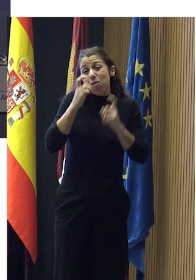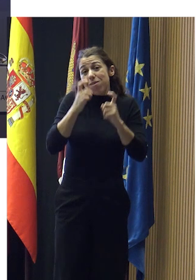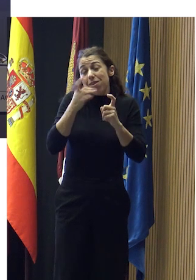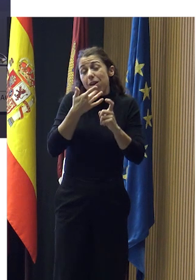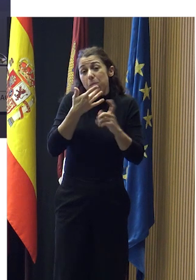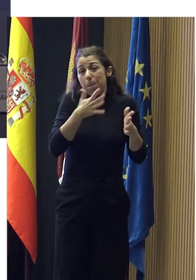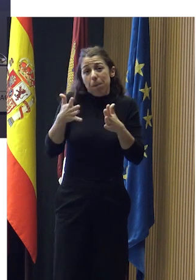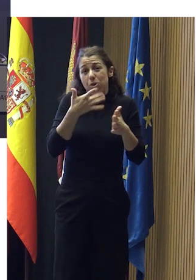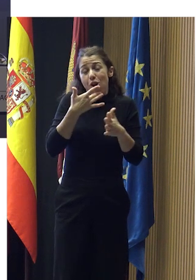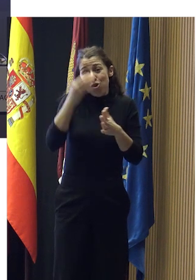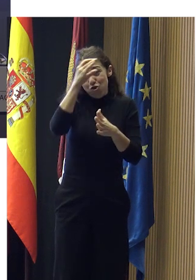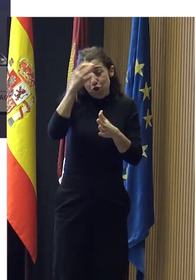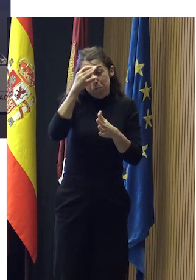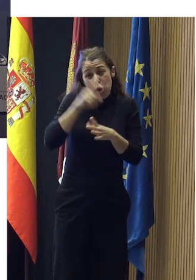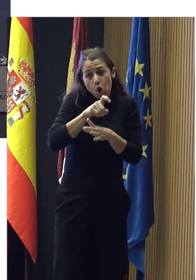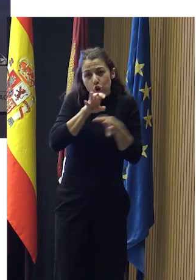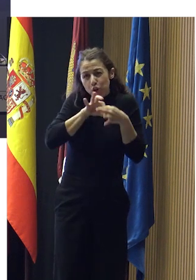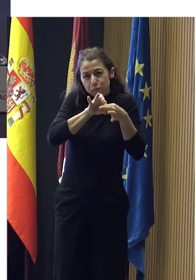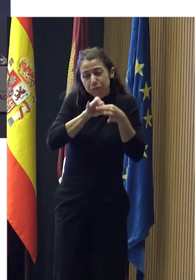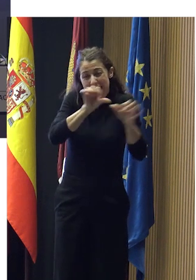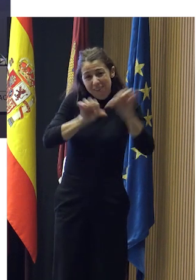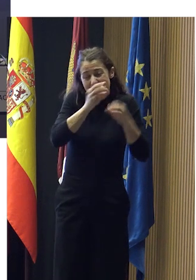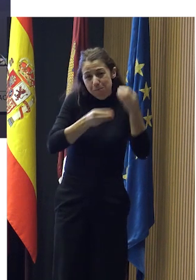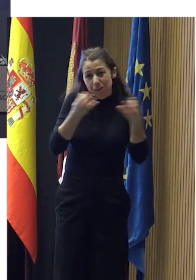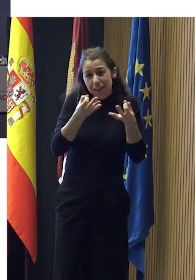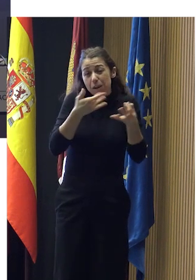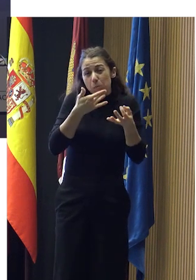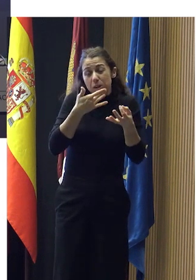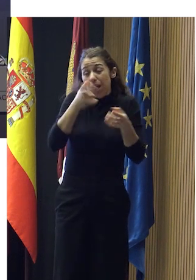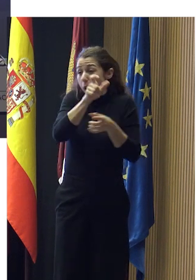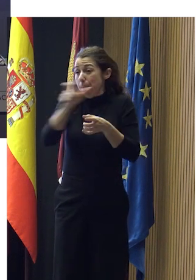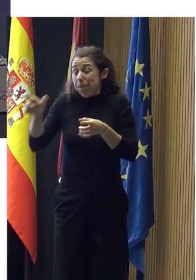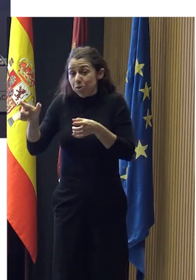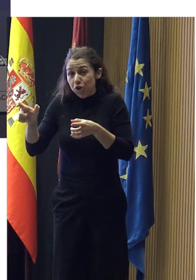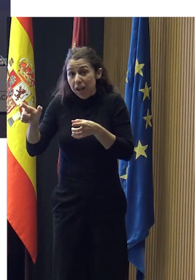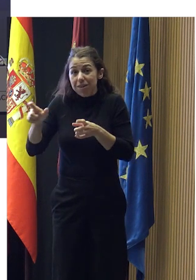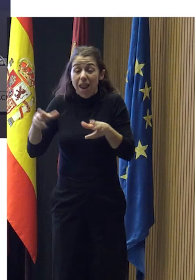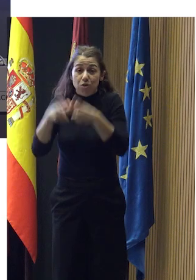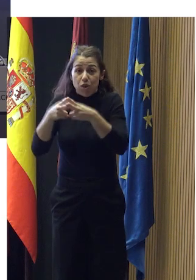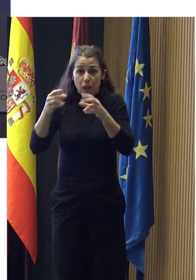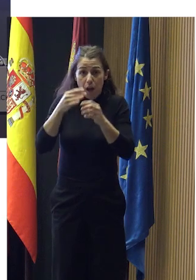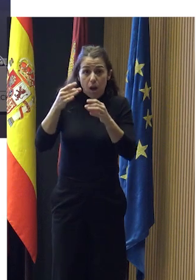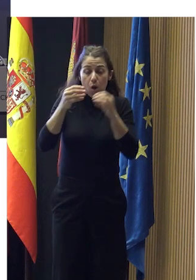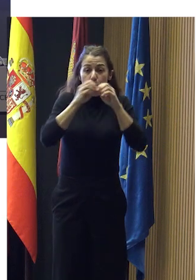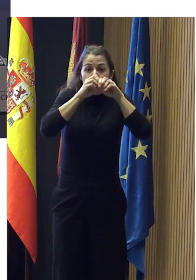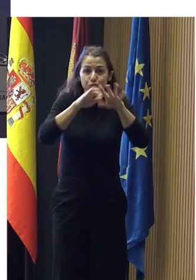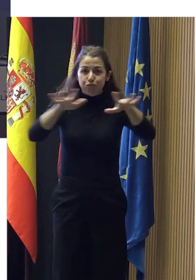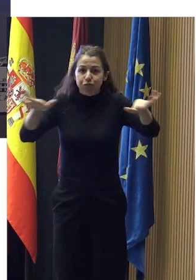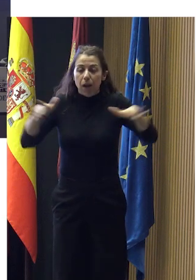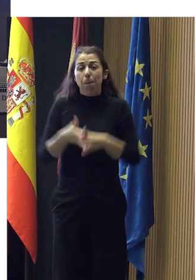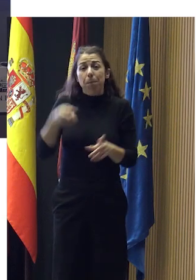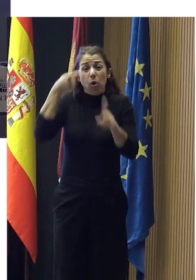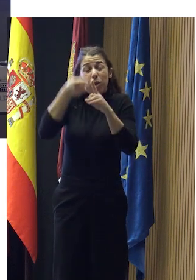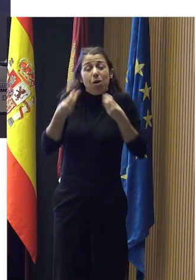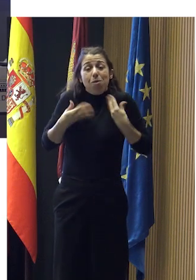pues, llevar un poco más el conocimiento oncológico que hacemos en el laboratorio a las personas, ¿no? y a la sociedad. Mi objetivo en la